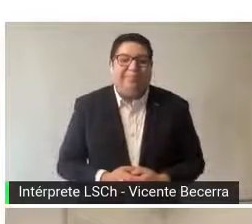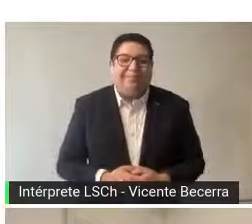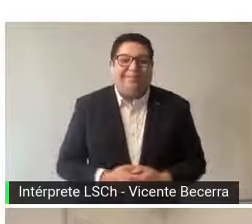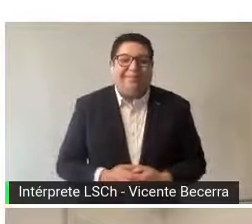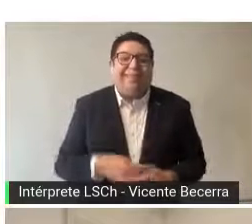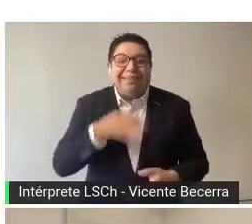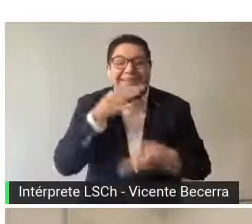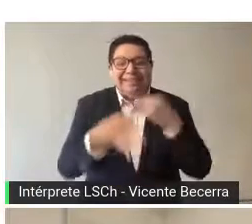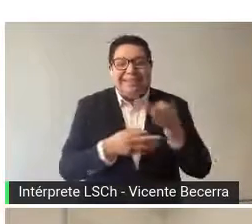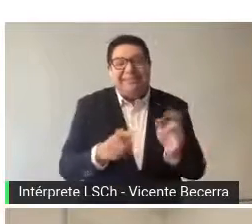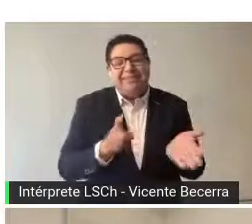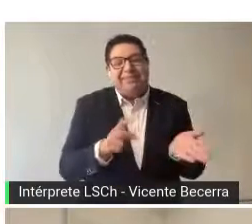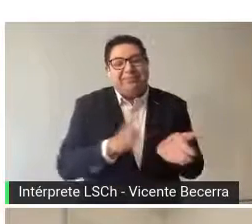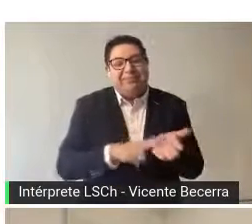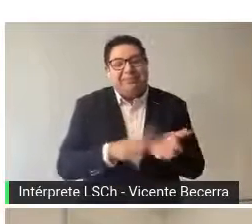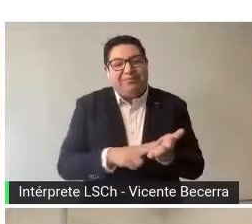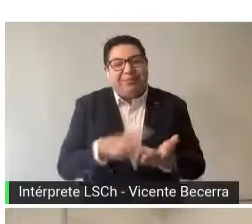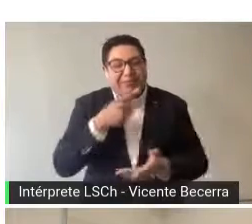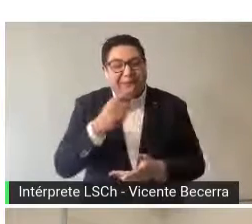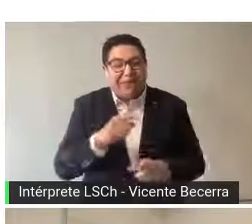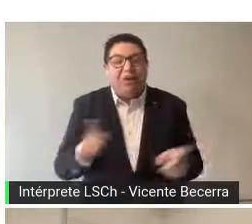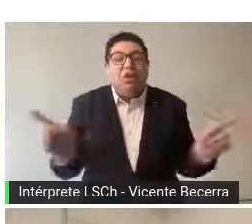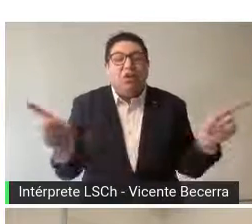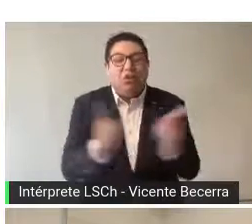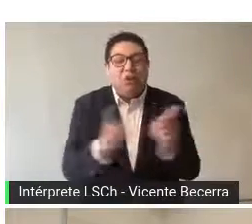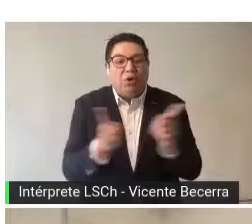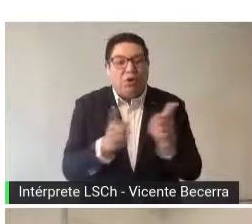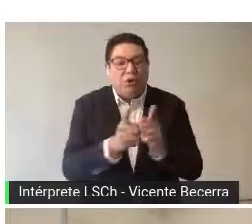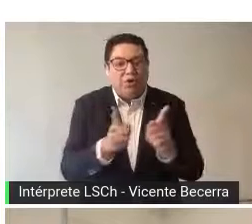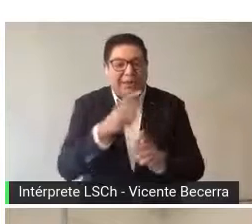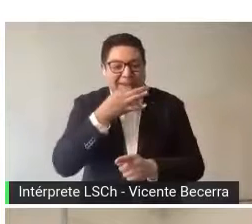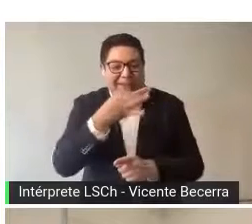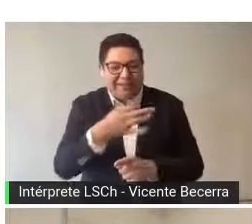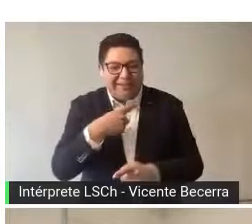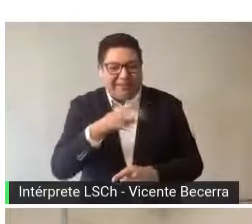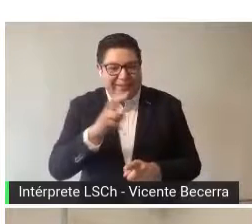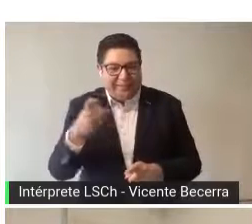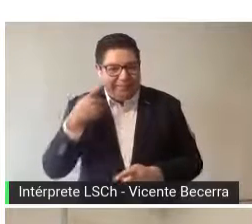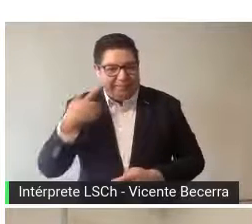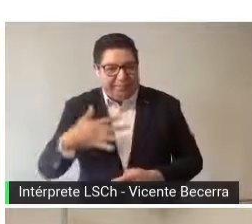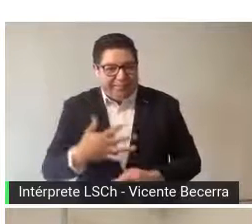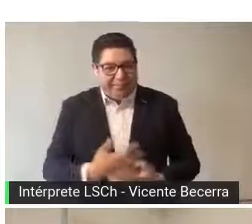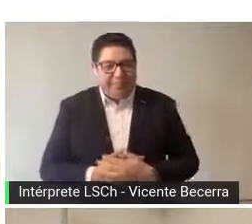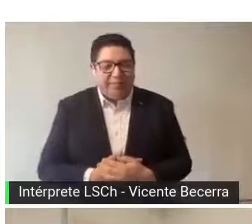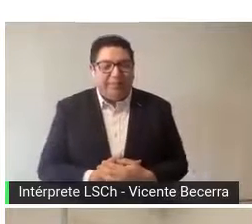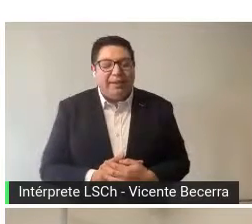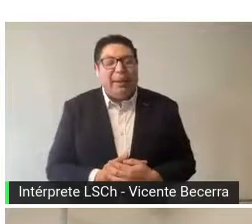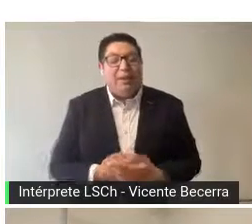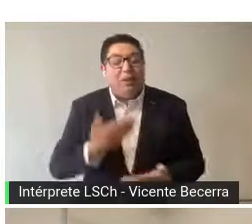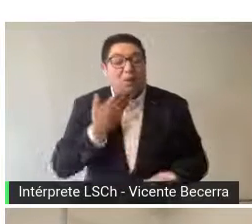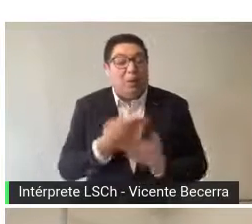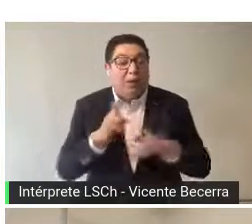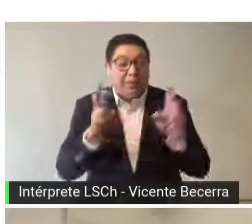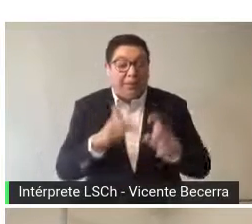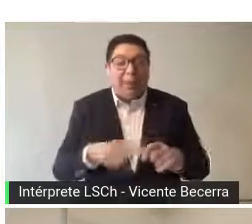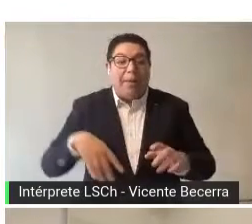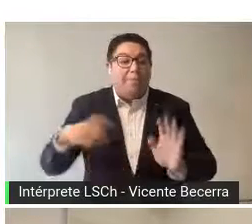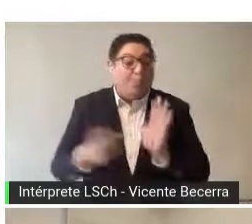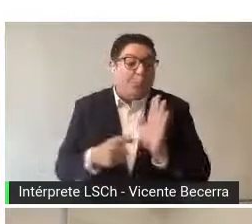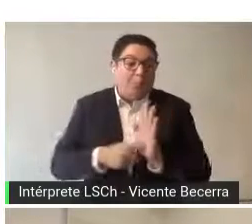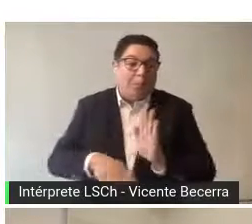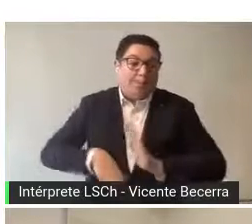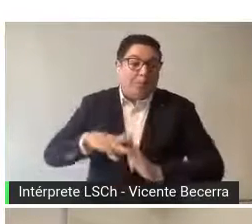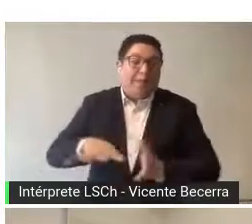Bueno, primero que nada, muy cortito, yo decirles que en los momentos más difíciles, en los momentos de